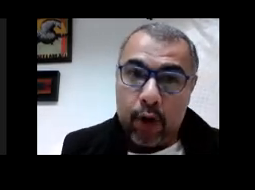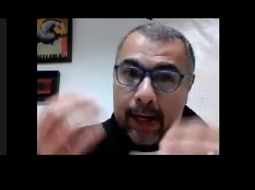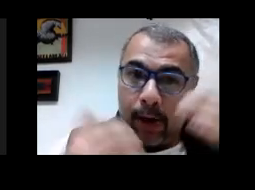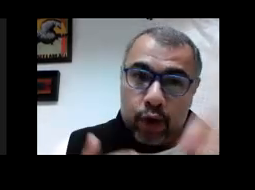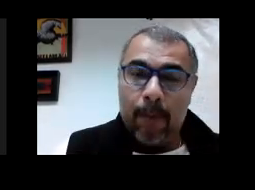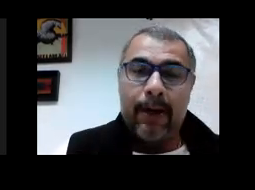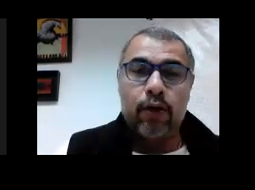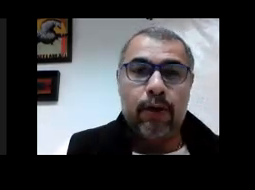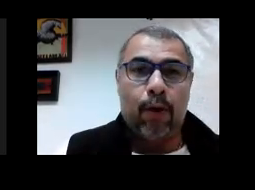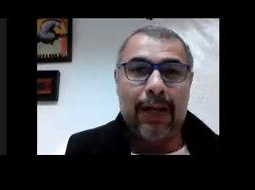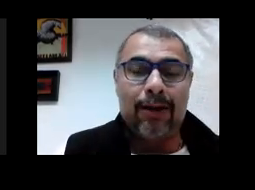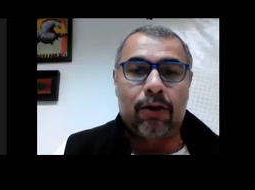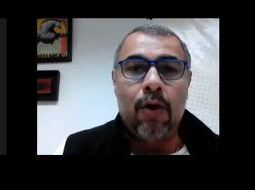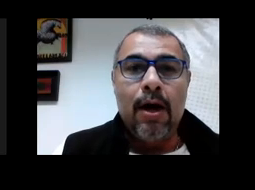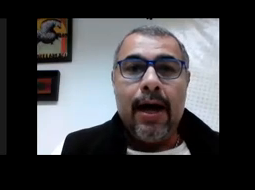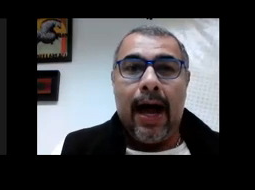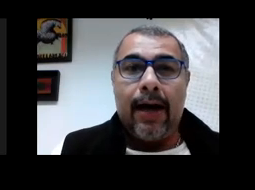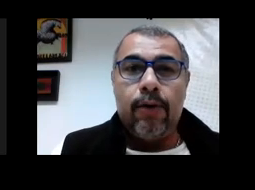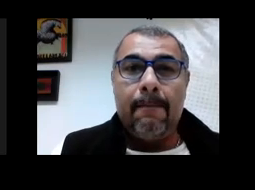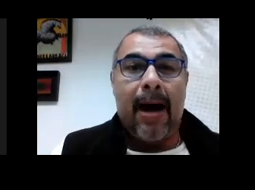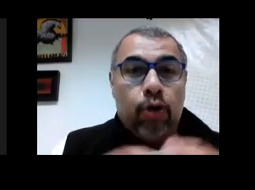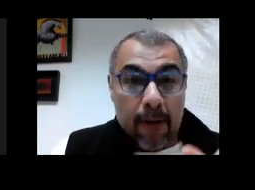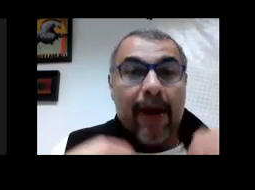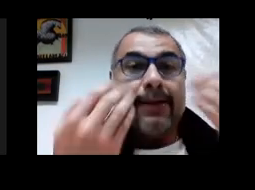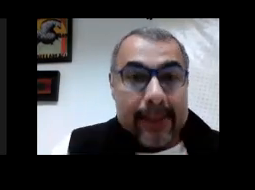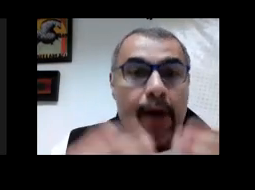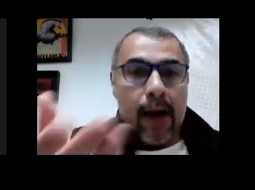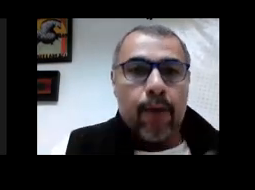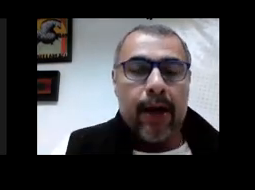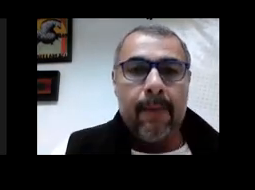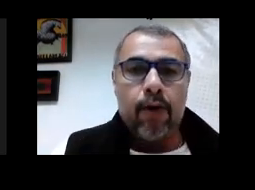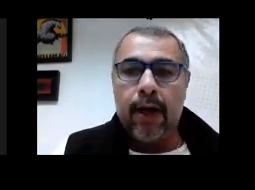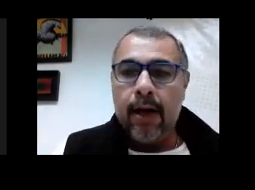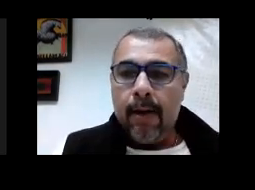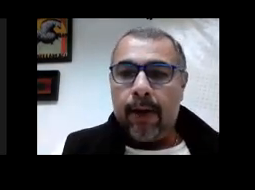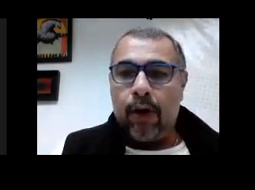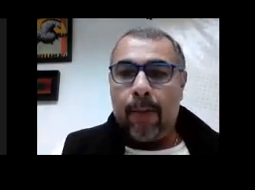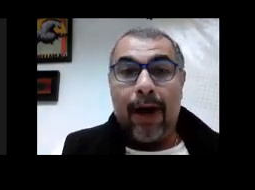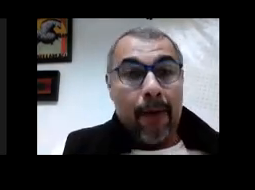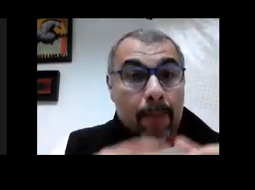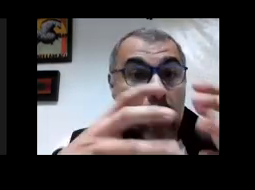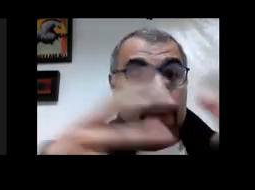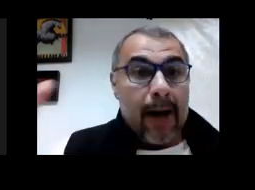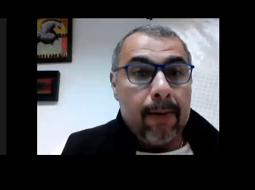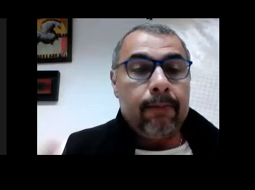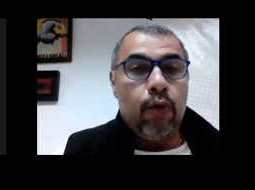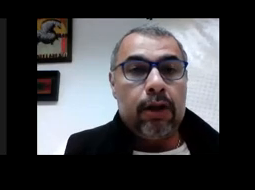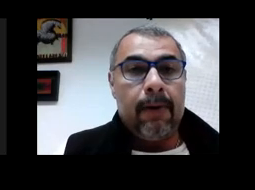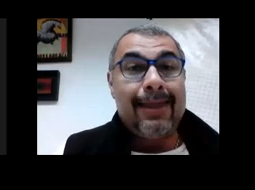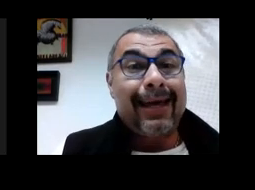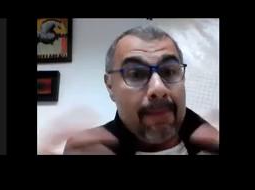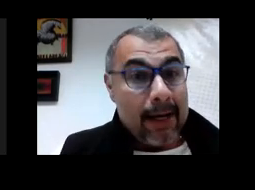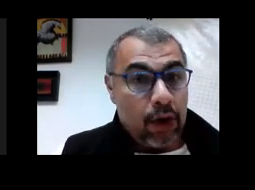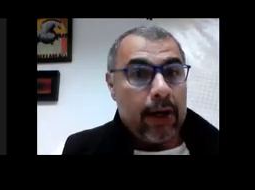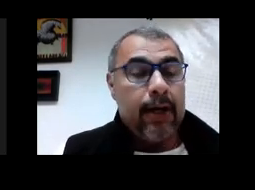mujeres mayores que los hombres. Entonces, por tanto, hay un impacto diferenciado en las mujeres mayores, puesto que pueden haber